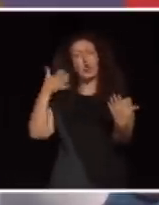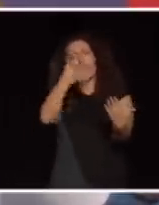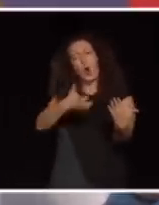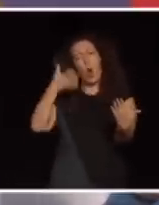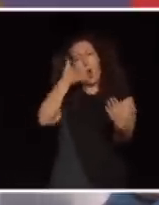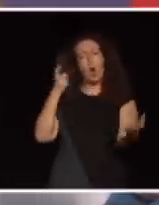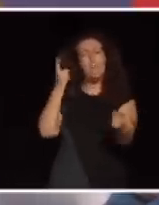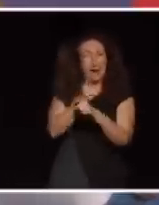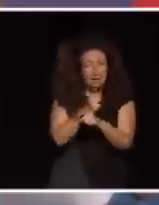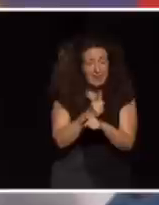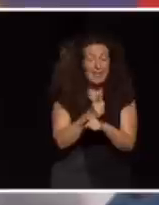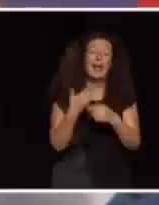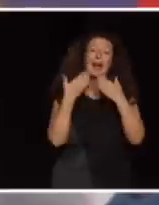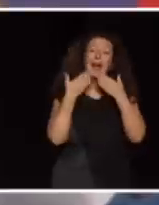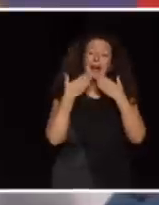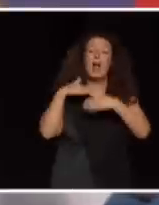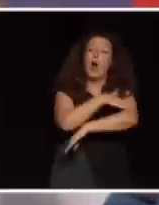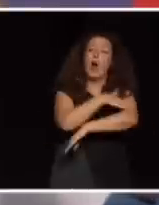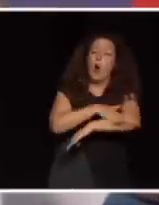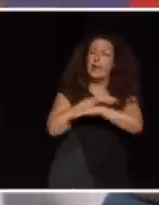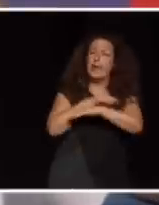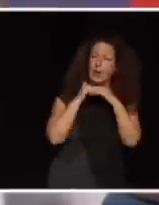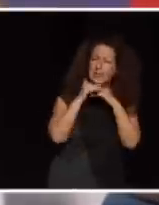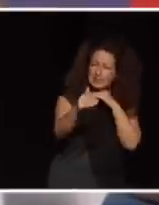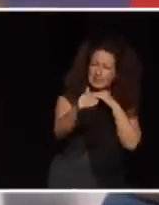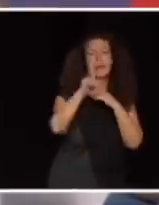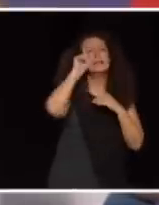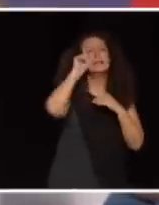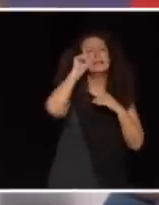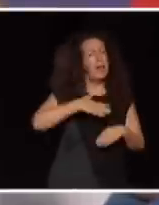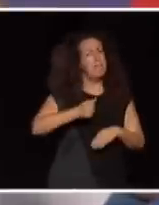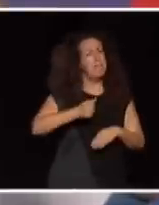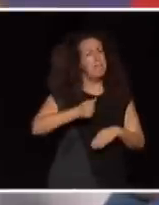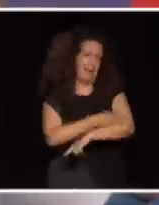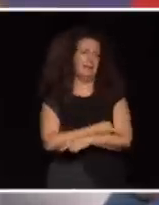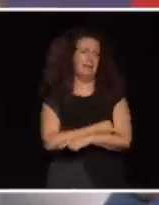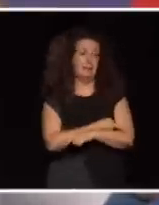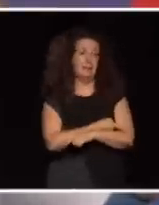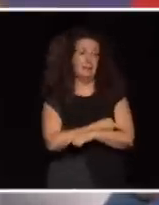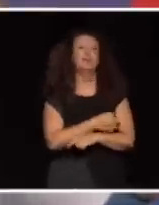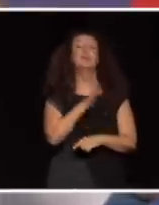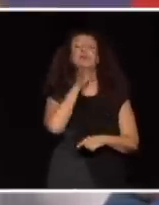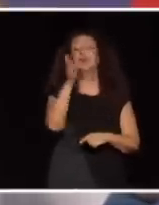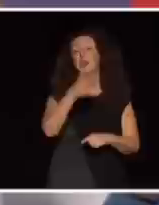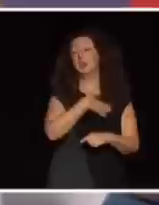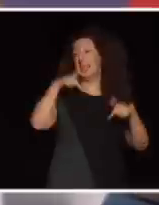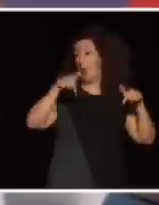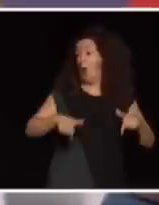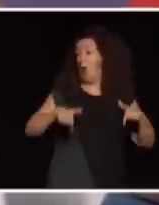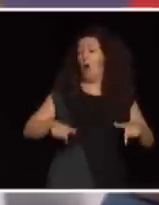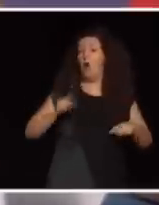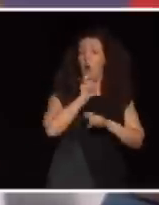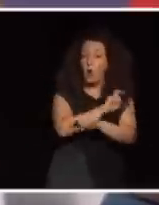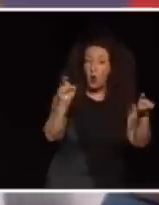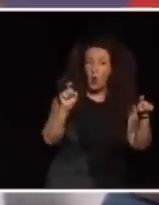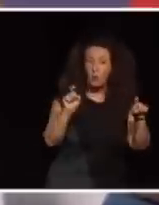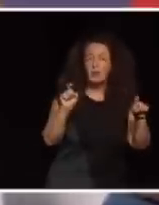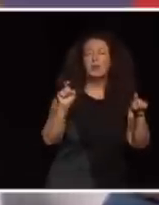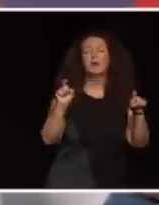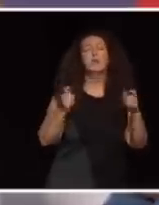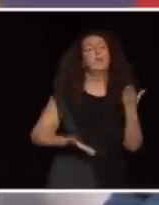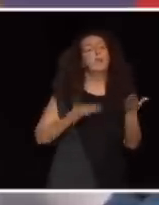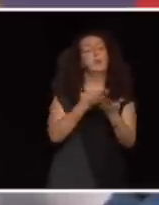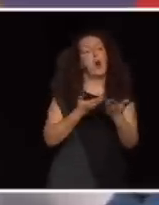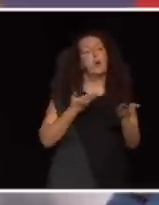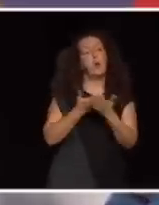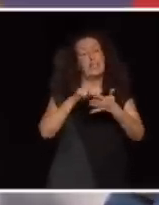con un gobierno estable y valiente. Para ello, quiero comunicaros en el día de hoy las 5